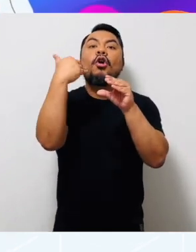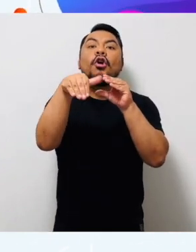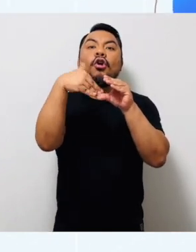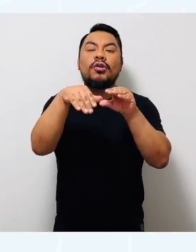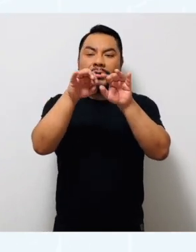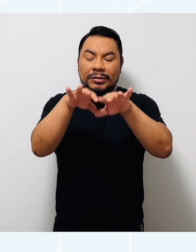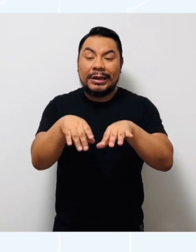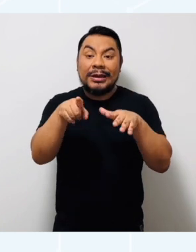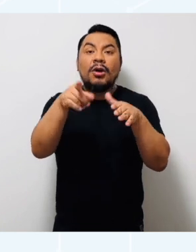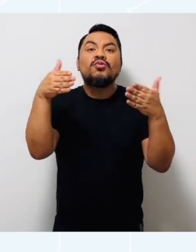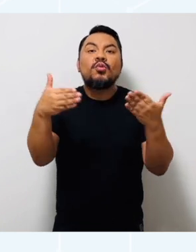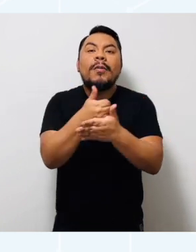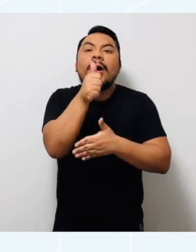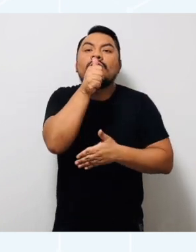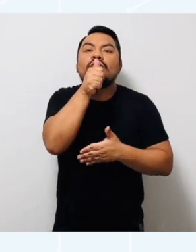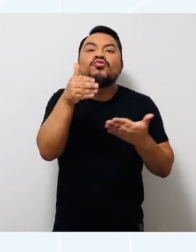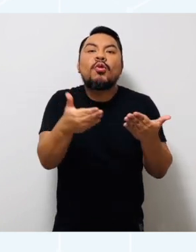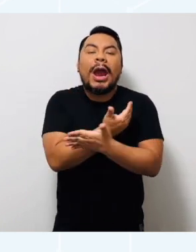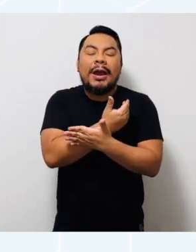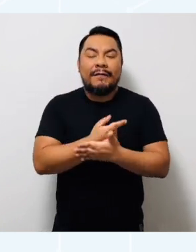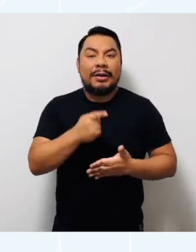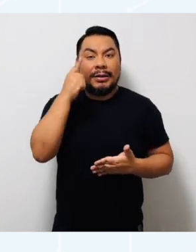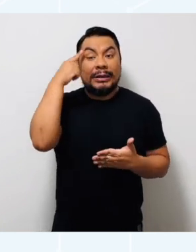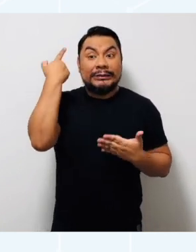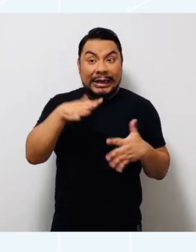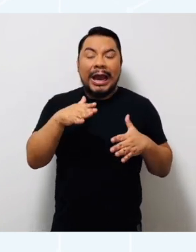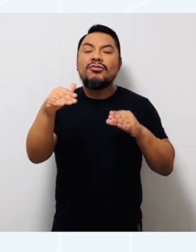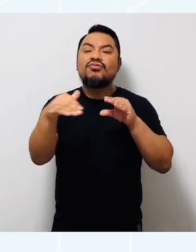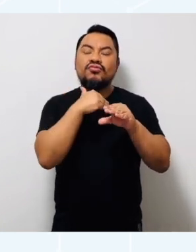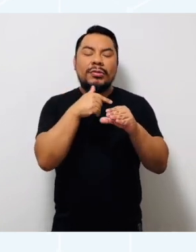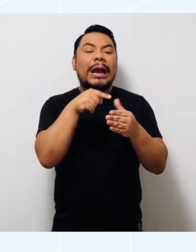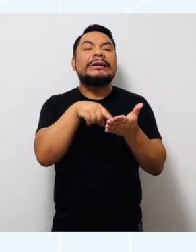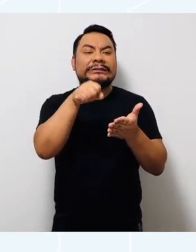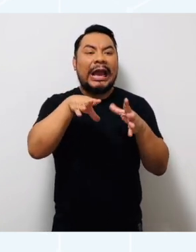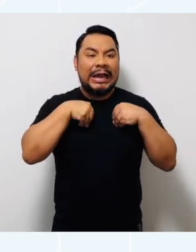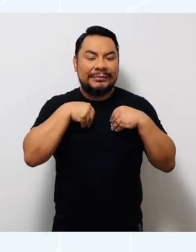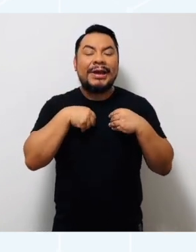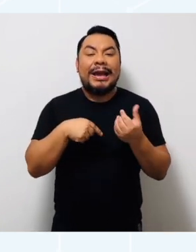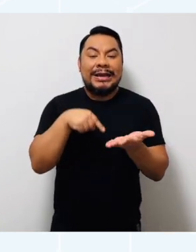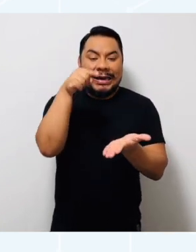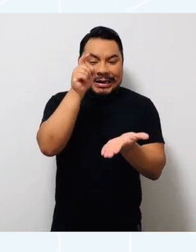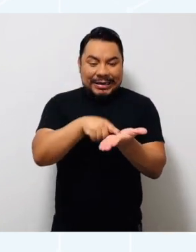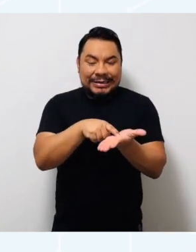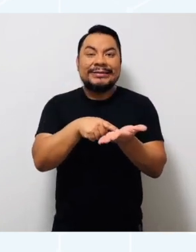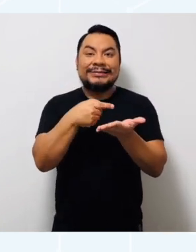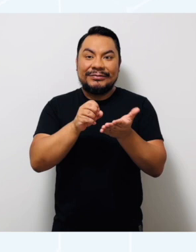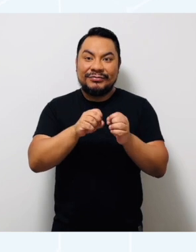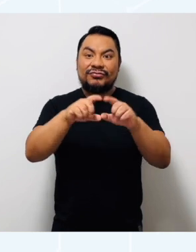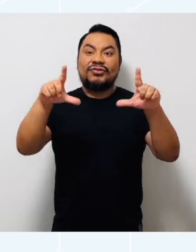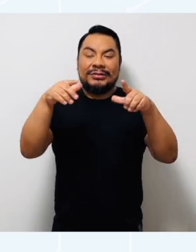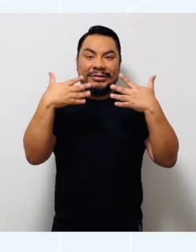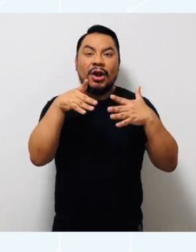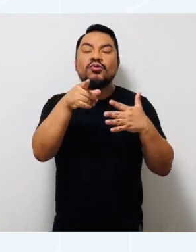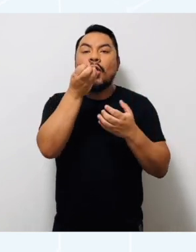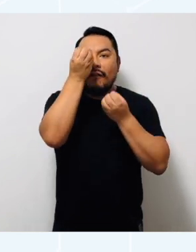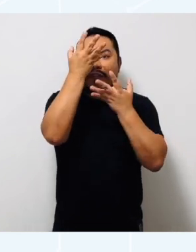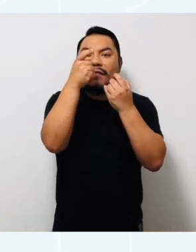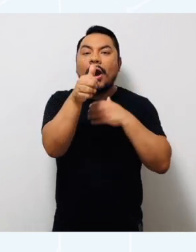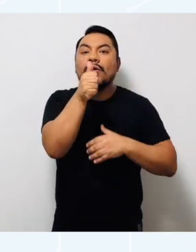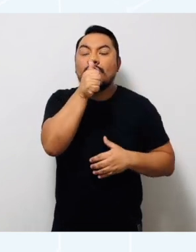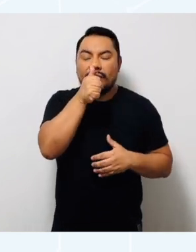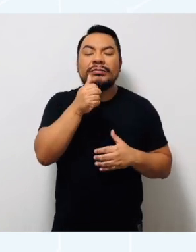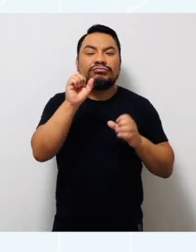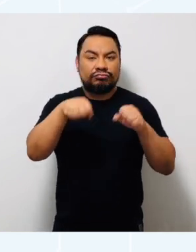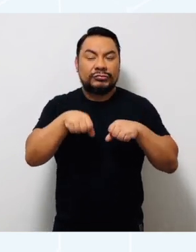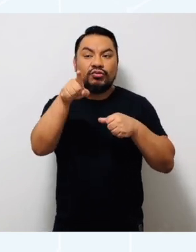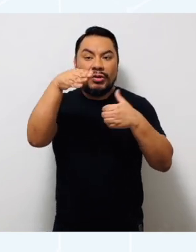Ingresa tu correo electrónico y crea una contraseña, la cual deberás confirmar. Haz clic en la autorización al PRONAVEC de registrar tus